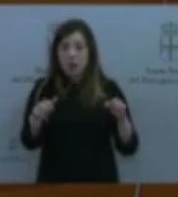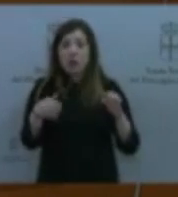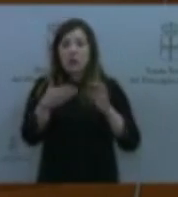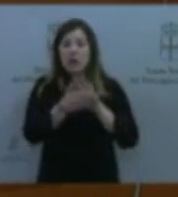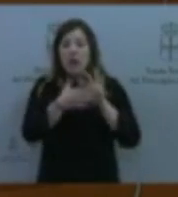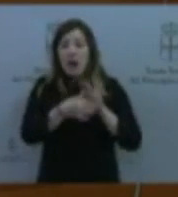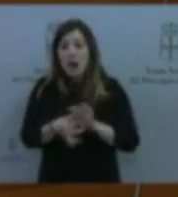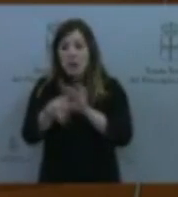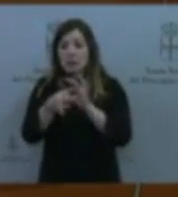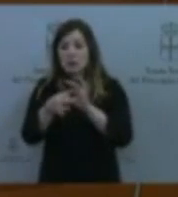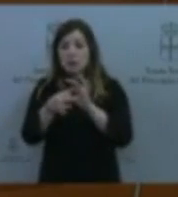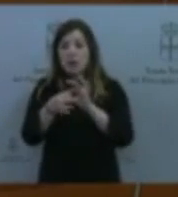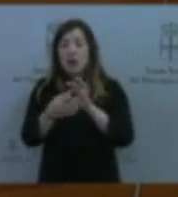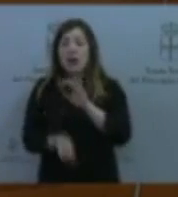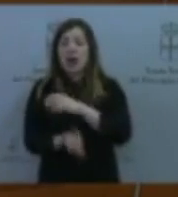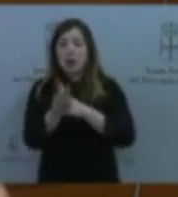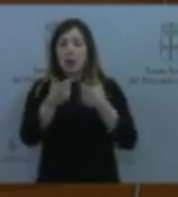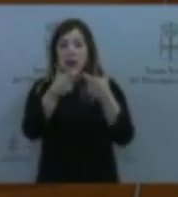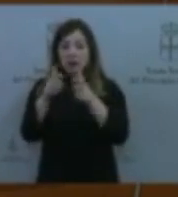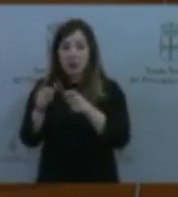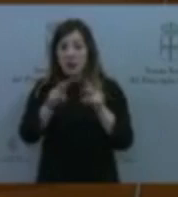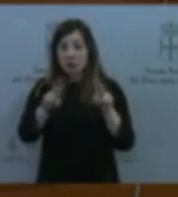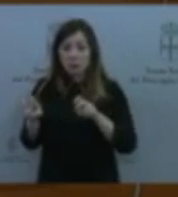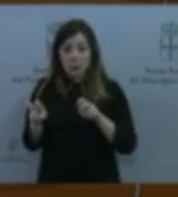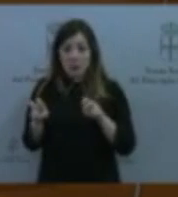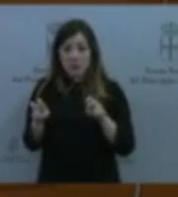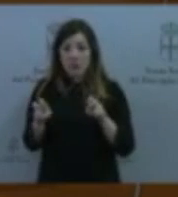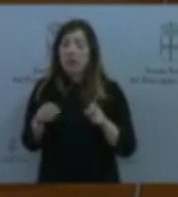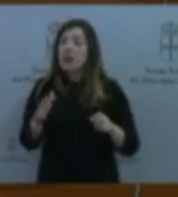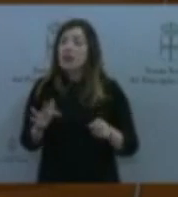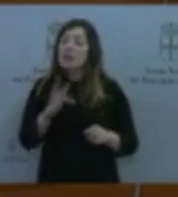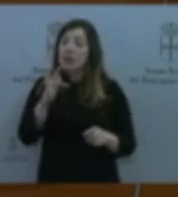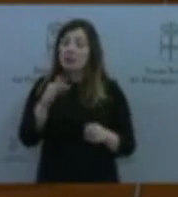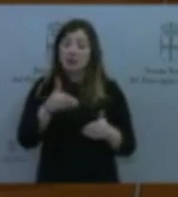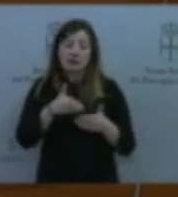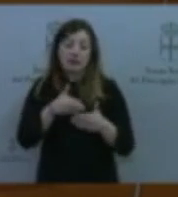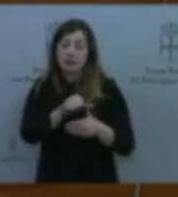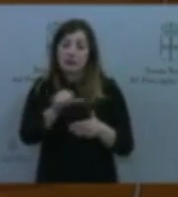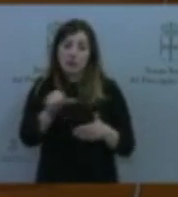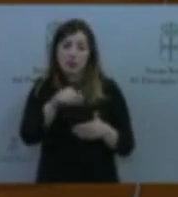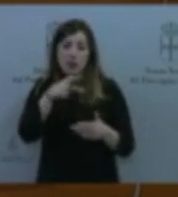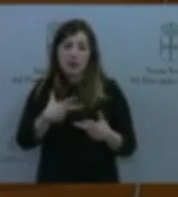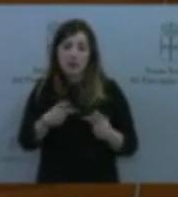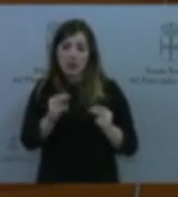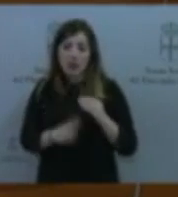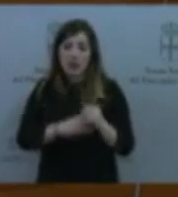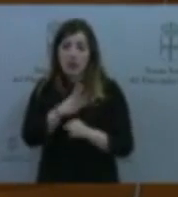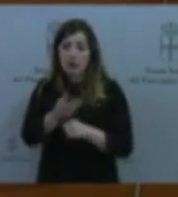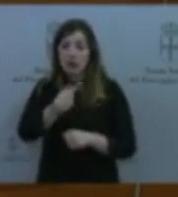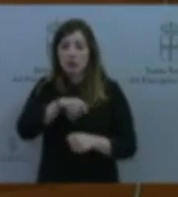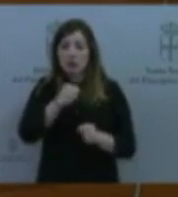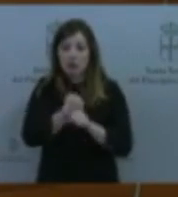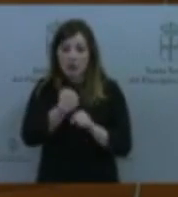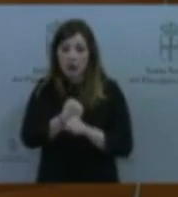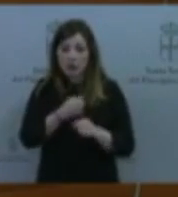a pesar de que quedan escasas semanas para acabar la legislación, nosotros estamos trabajando, puede estar tranquilo. Estamos